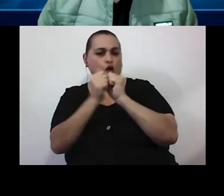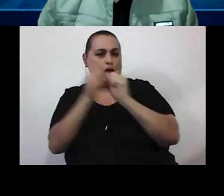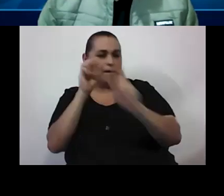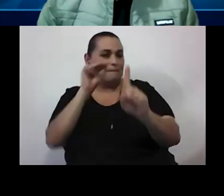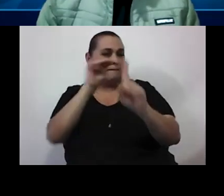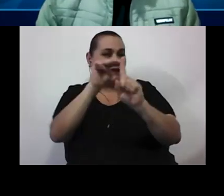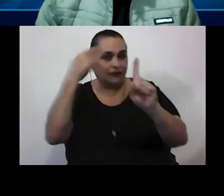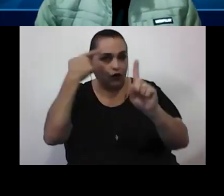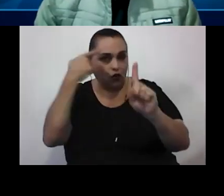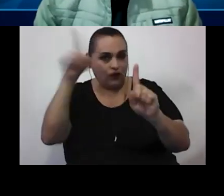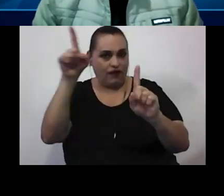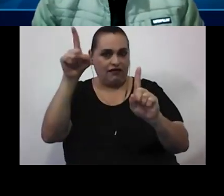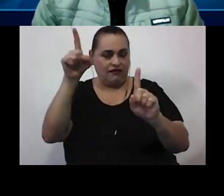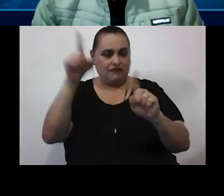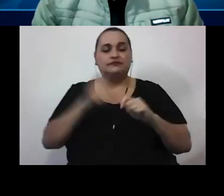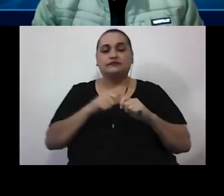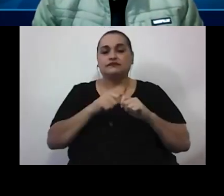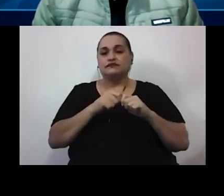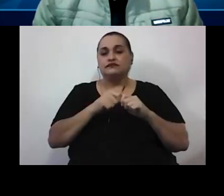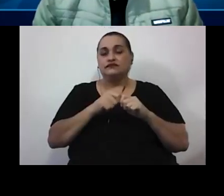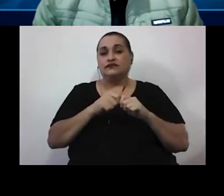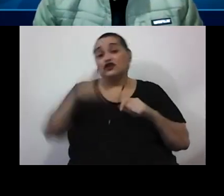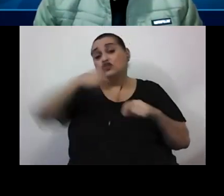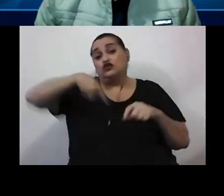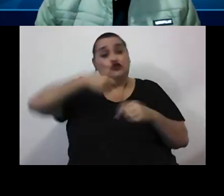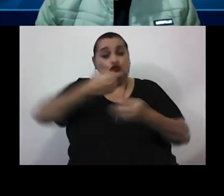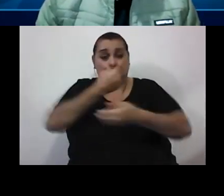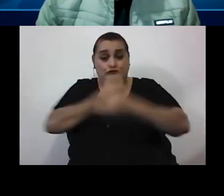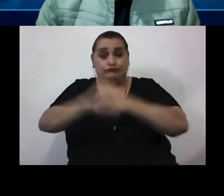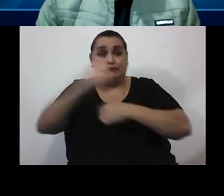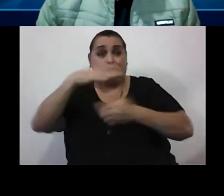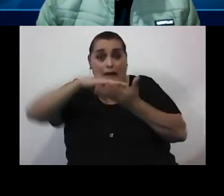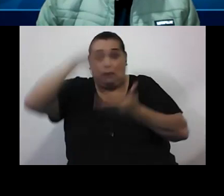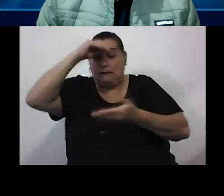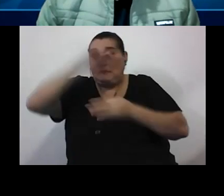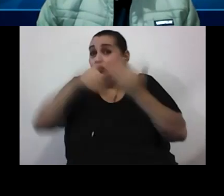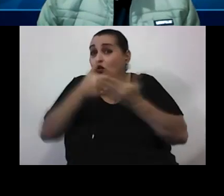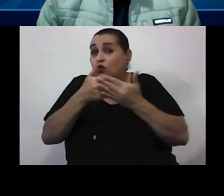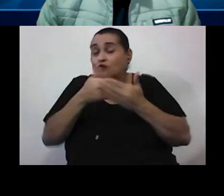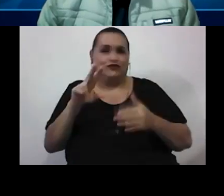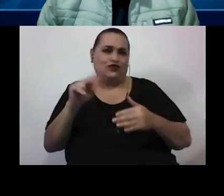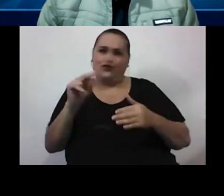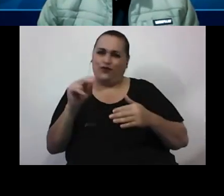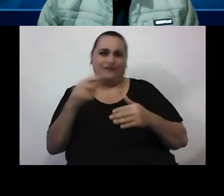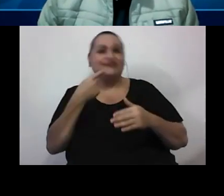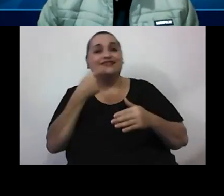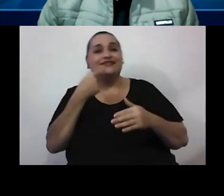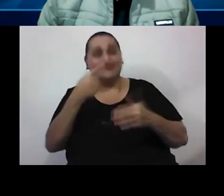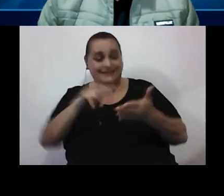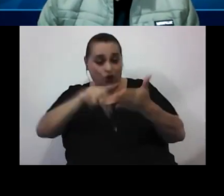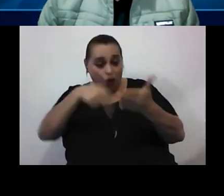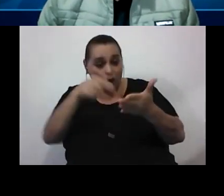alcanzada. Bueno, y como no nacimos aprendidos, dice